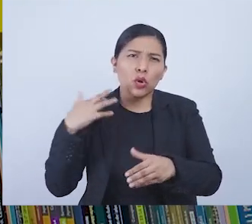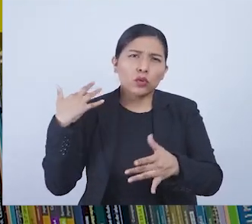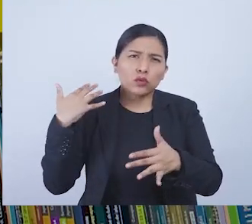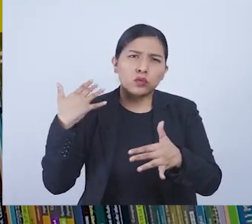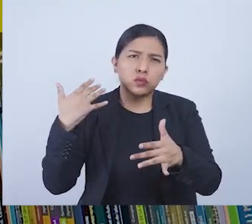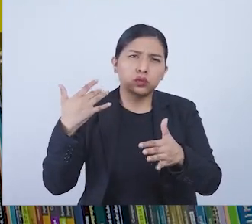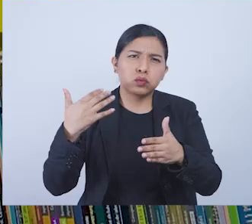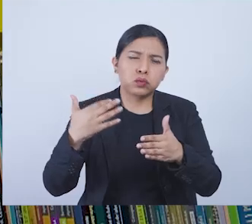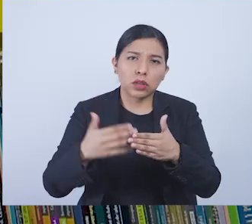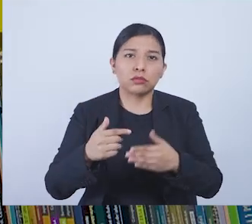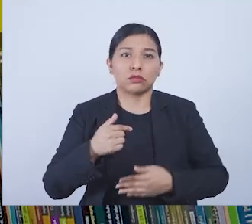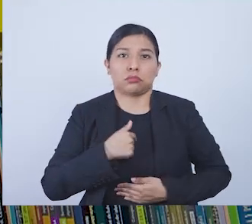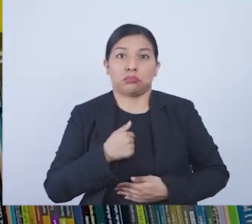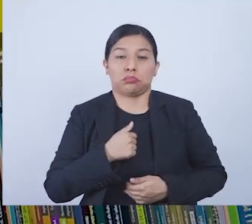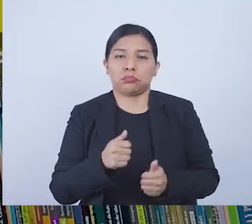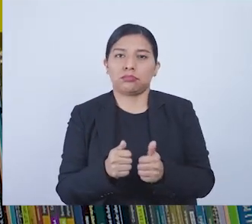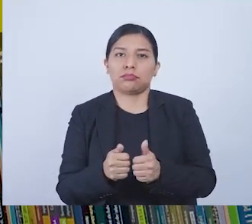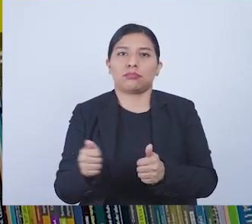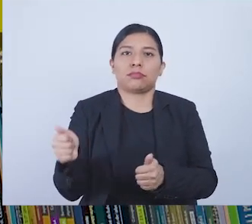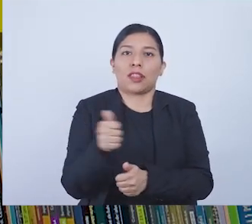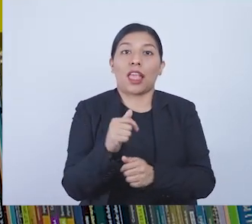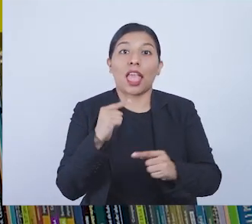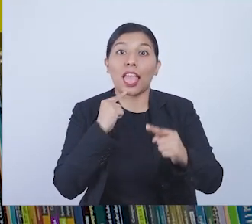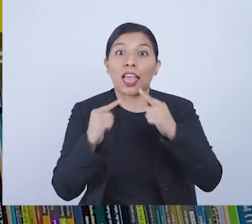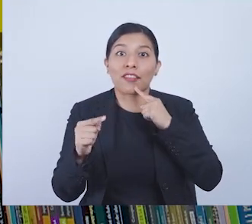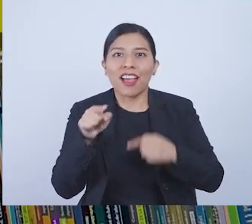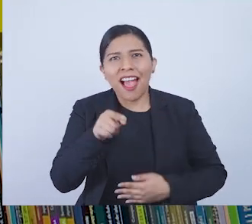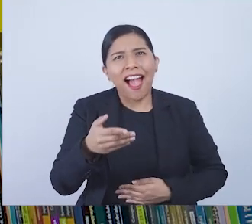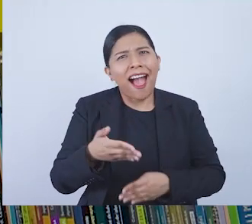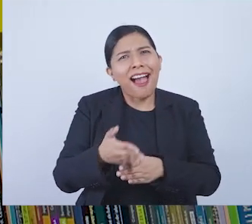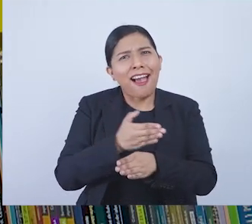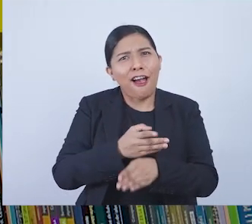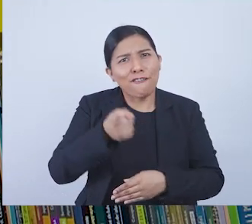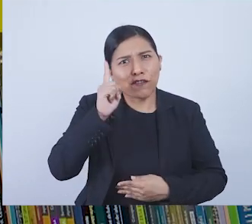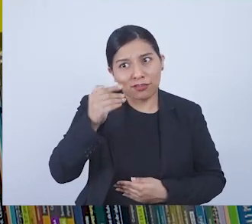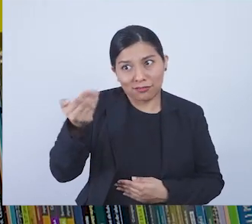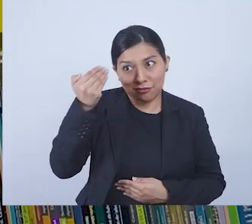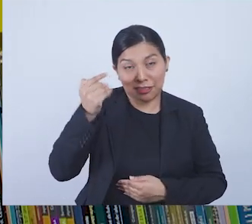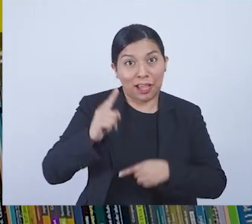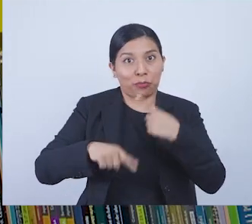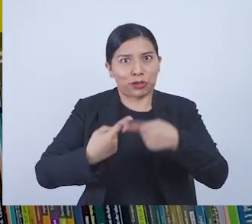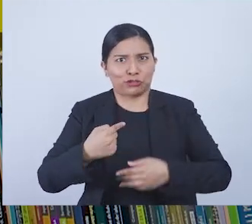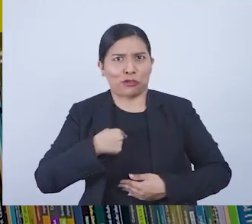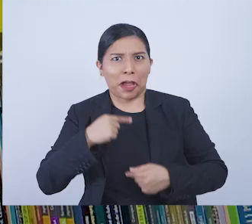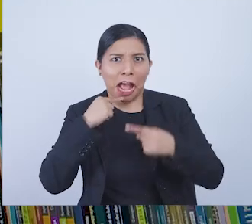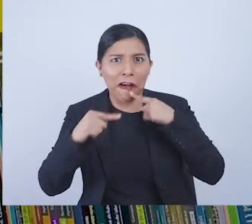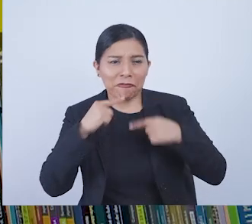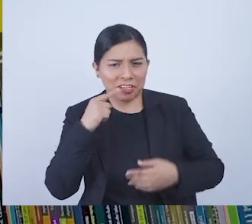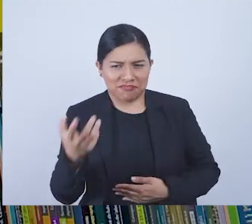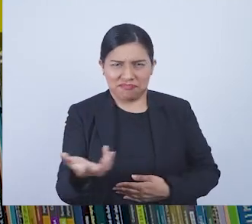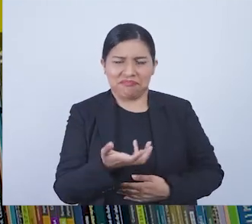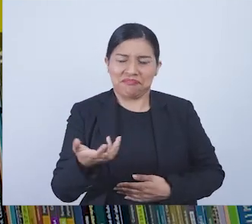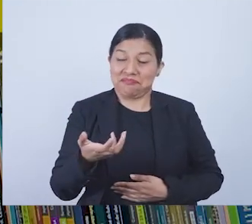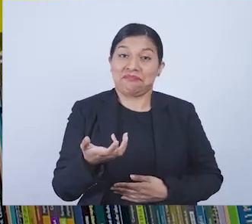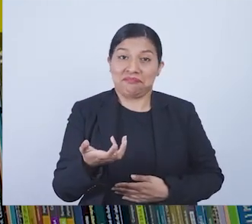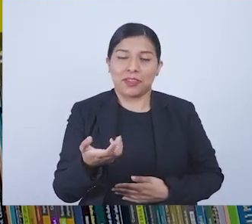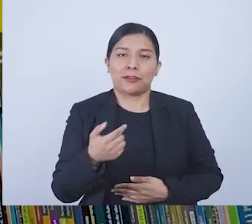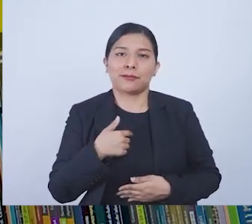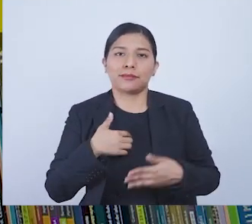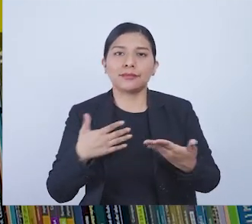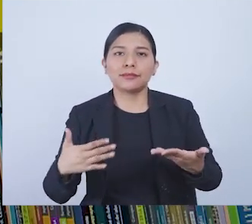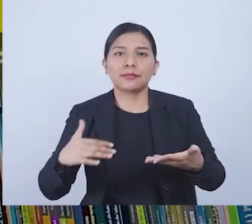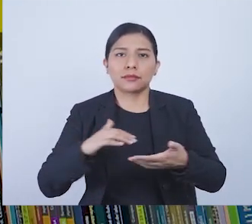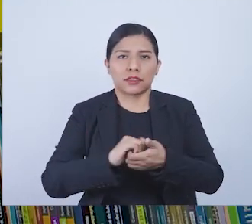llegar a ser jefe de los mismos profesores que me habían enseñado a mí. Hicimos una fusión entre ellos, tenían